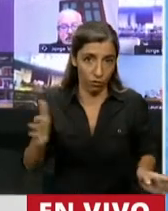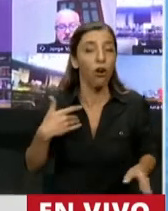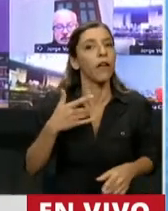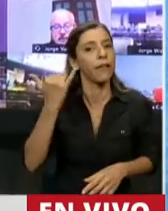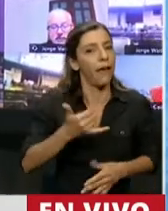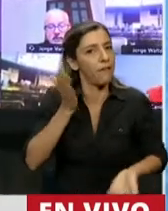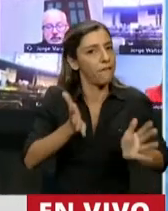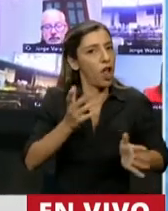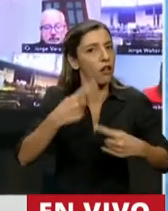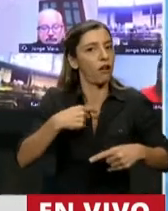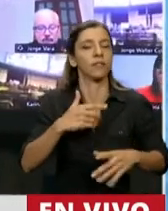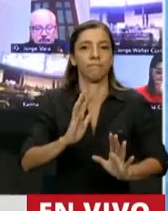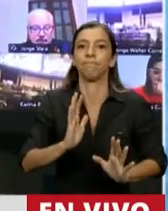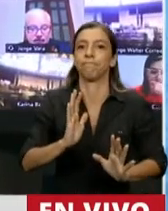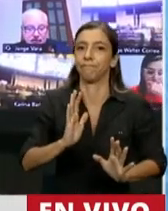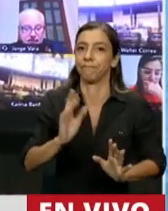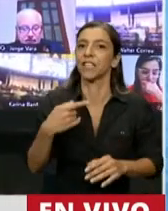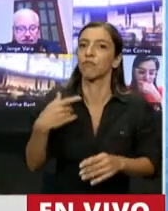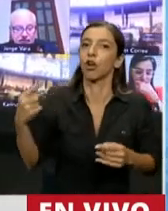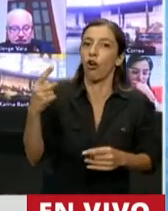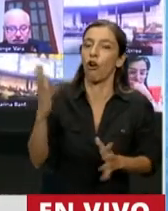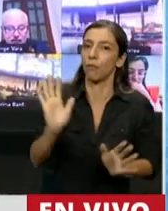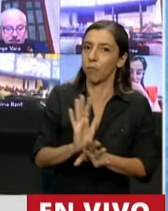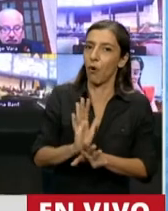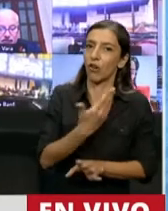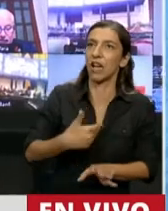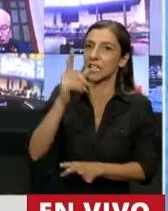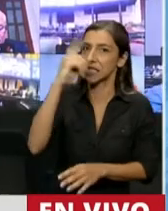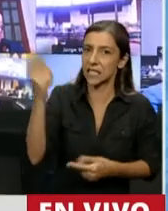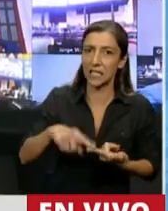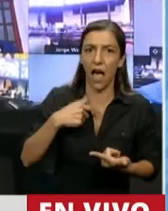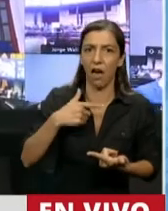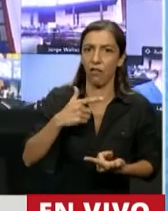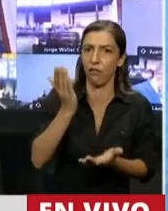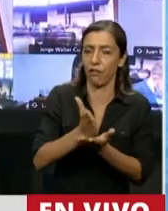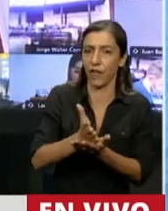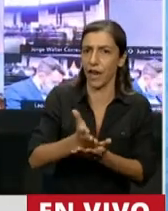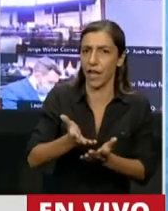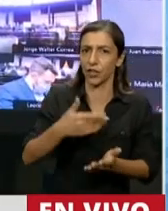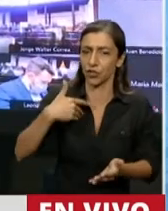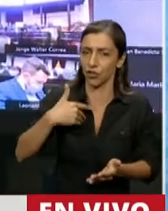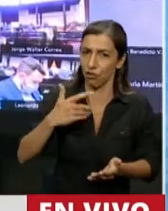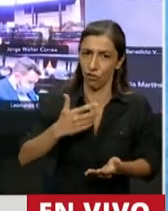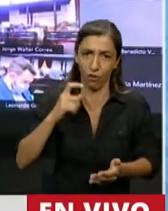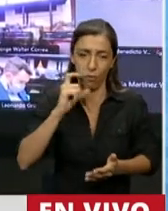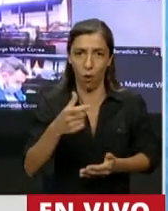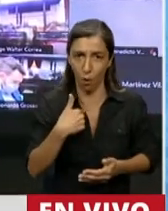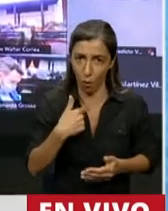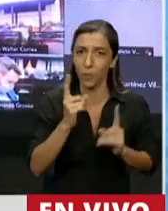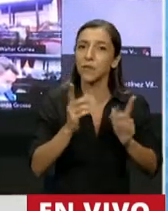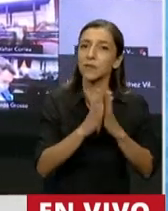cuestiones relacionadas con la afectación de garantías personales garantizadas en el artículo 14 de la Constitución